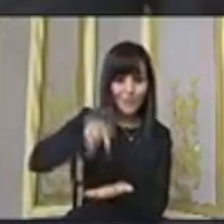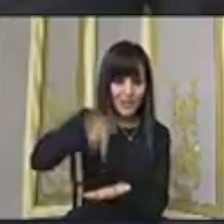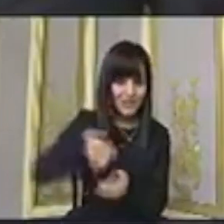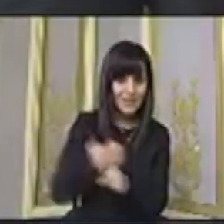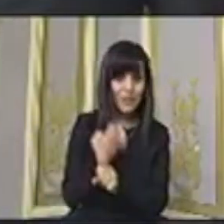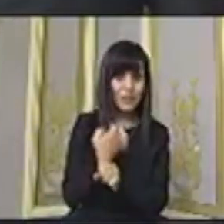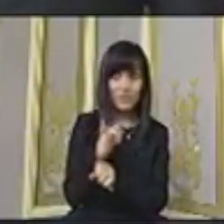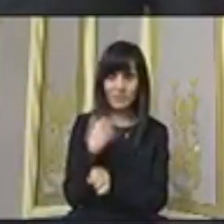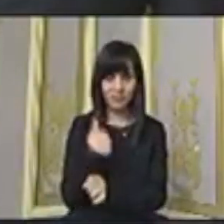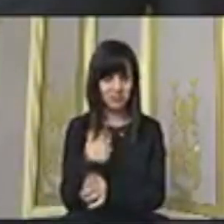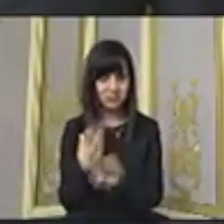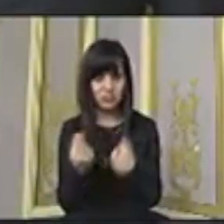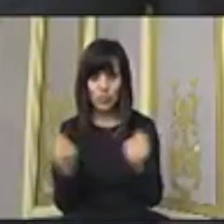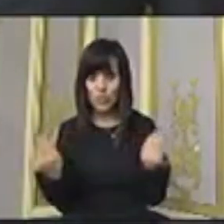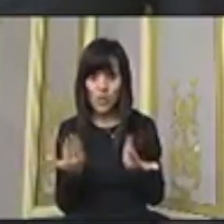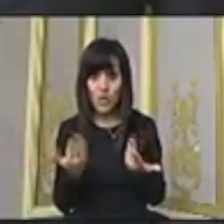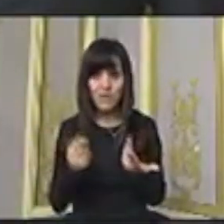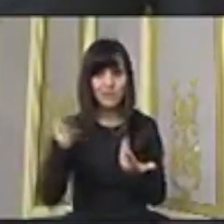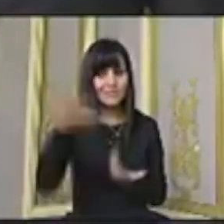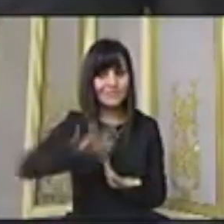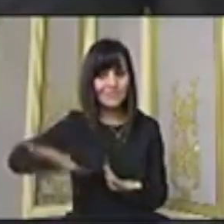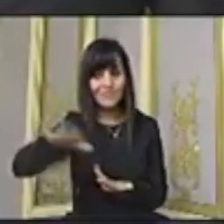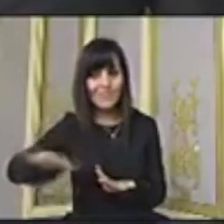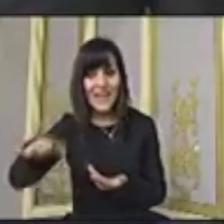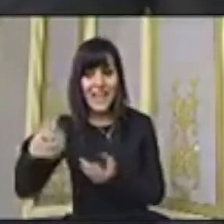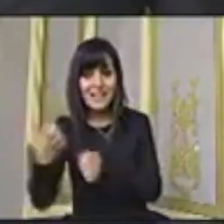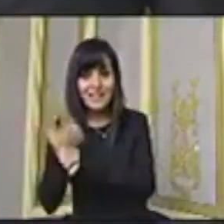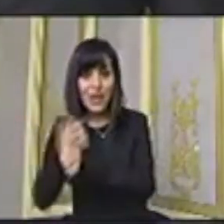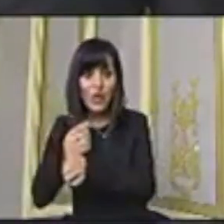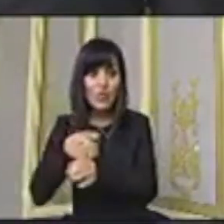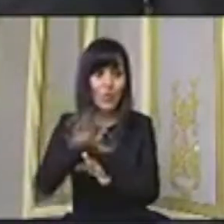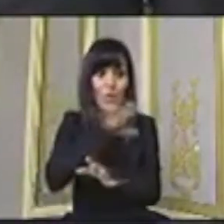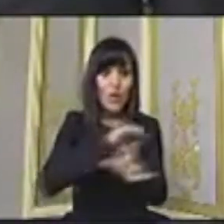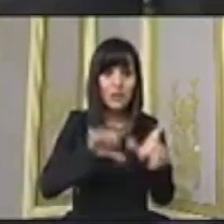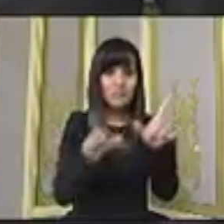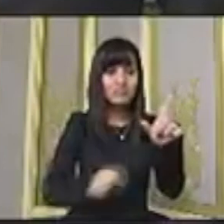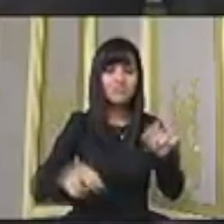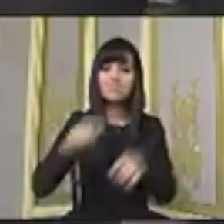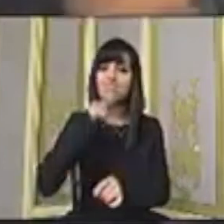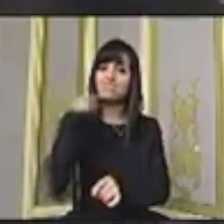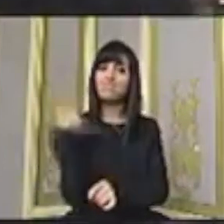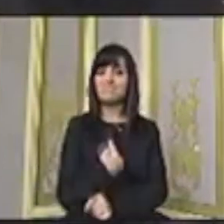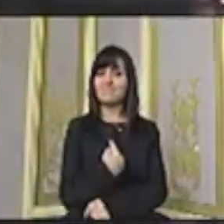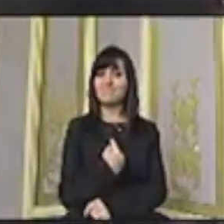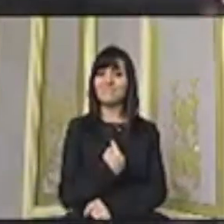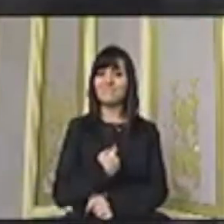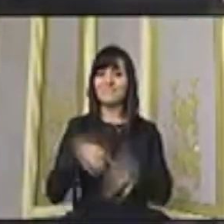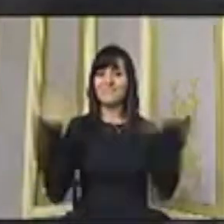no lo hiciere, que el Estado y la nación me lo demanden.